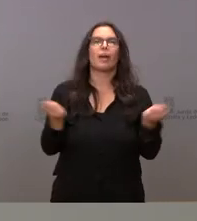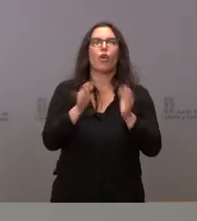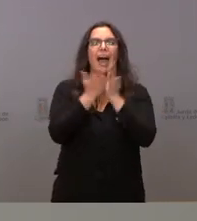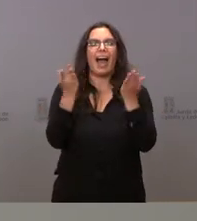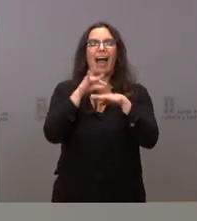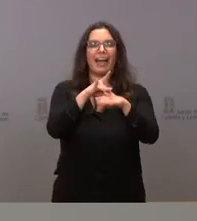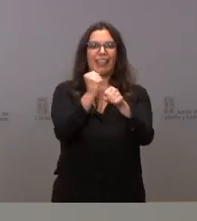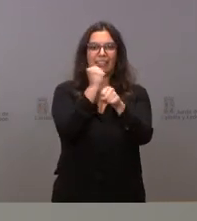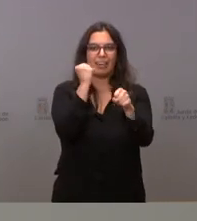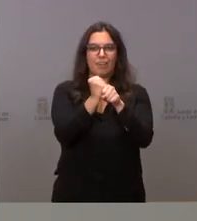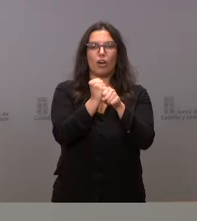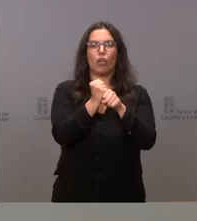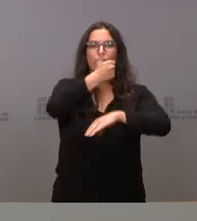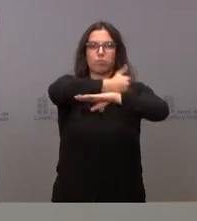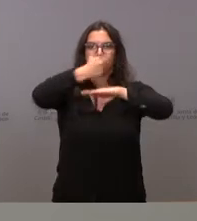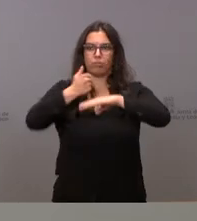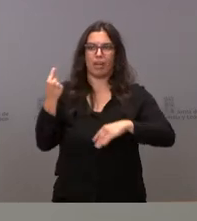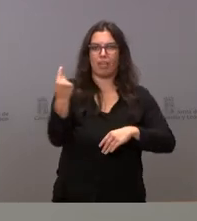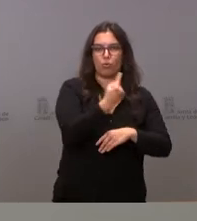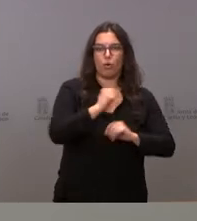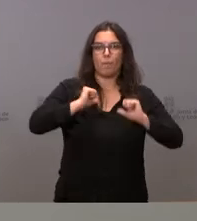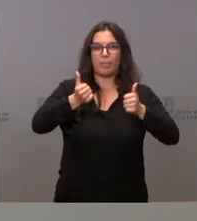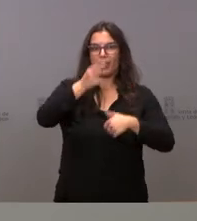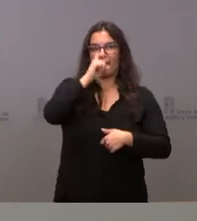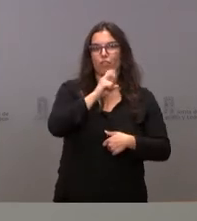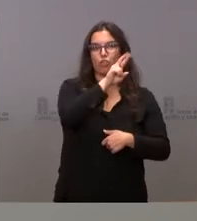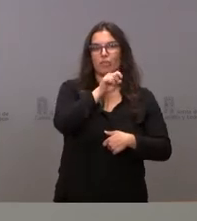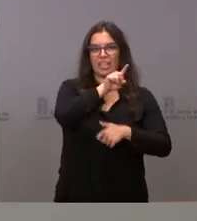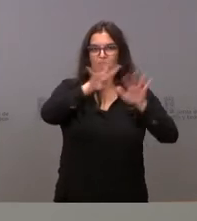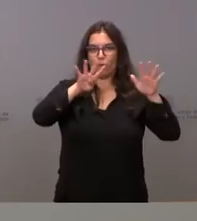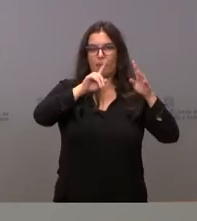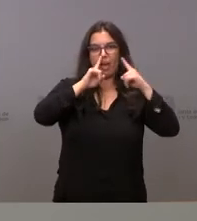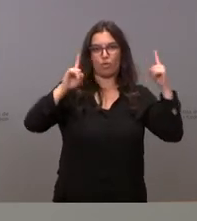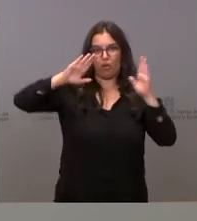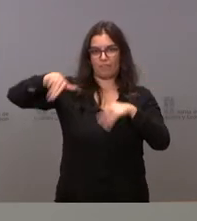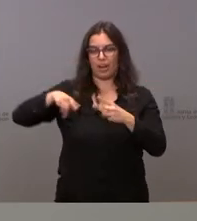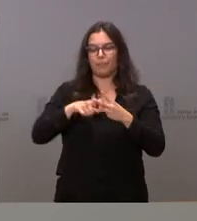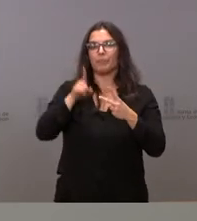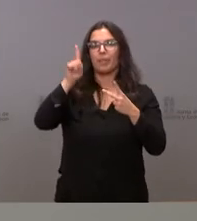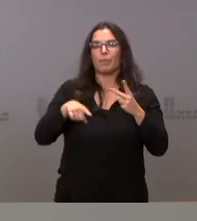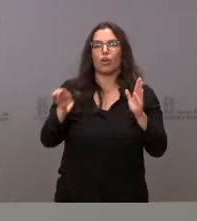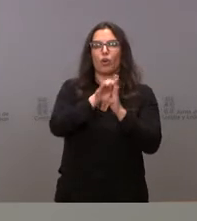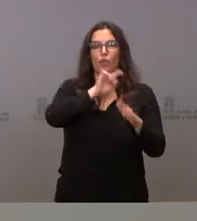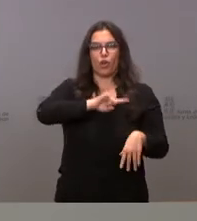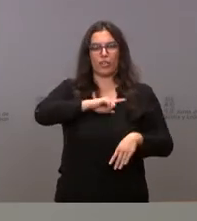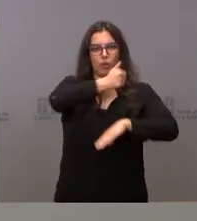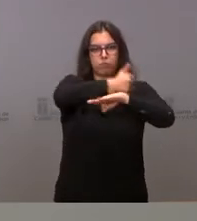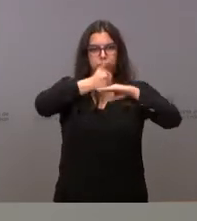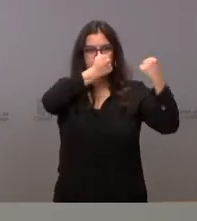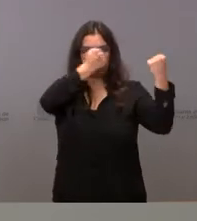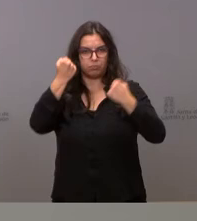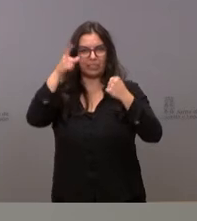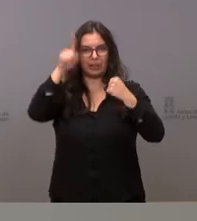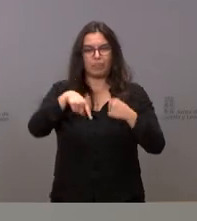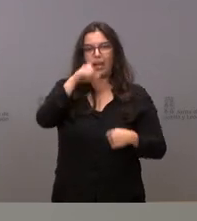los altos cargos, que se inicia a finales del año 2019, el endurecimiento del Código Ético y de Austeridad de los altos cargos en